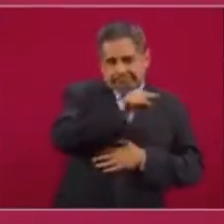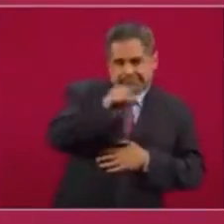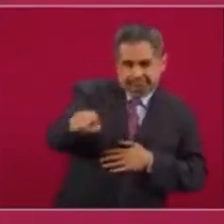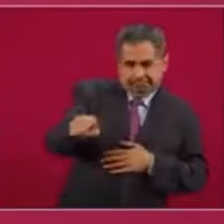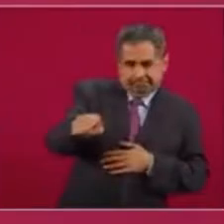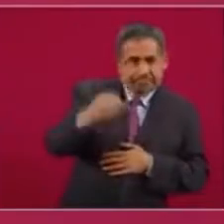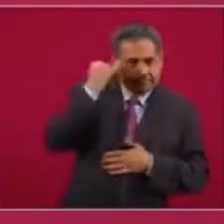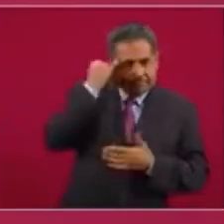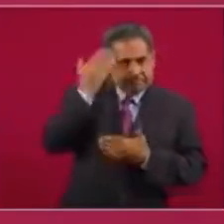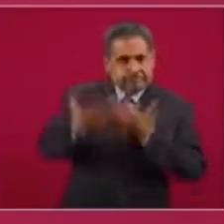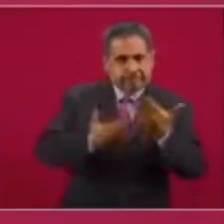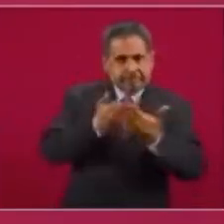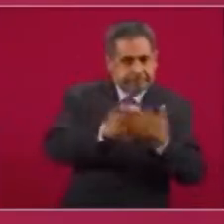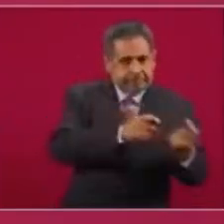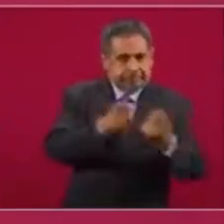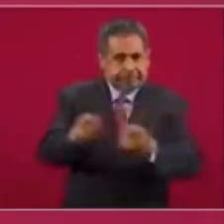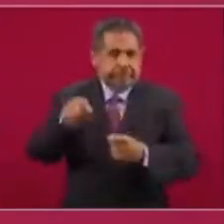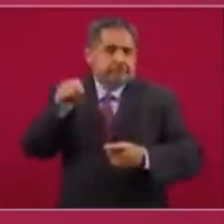una iniciativa